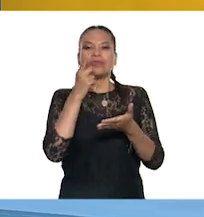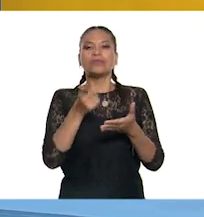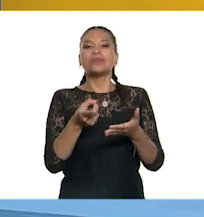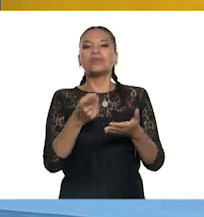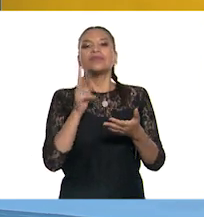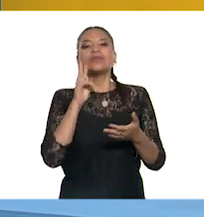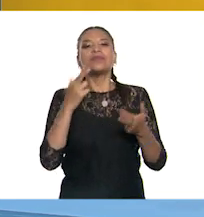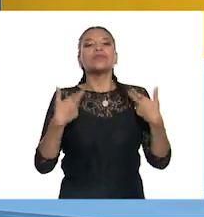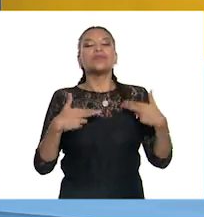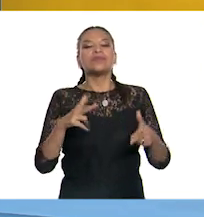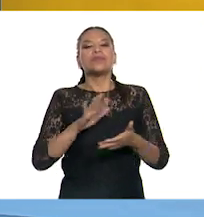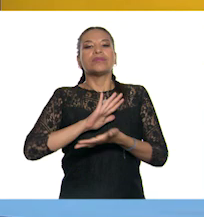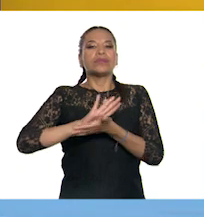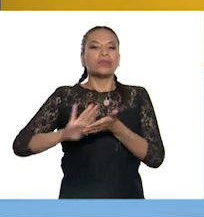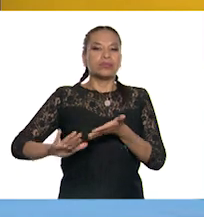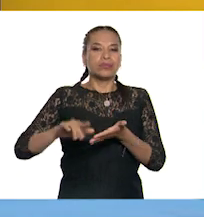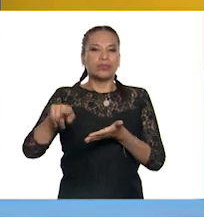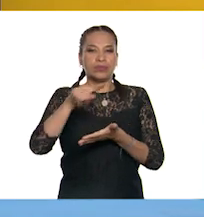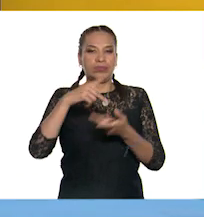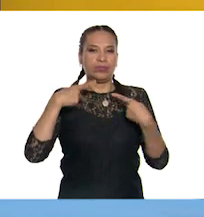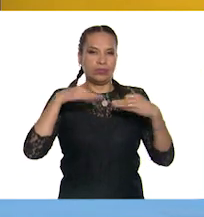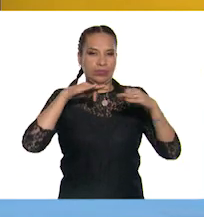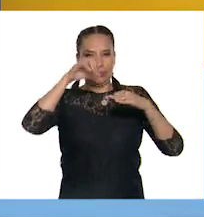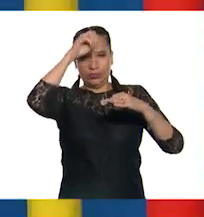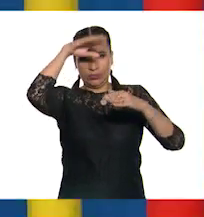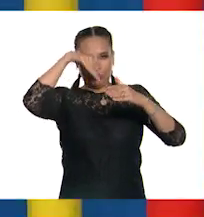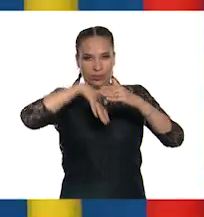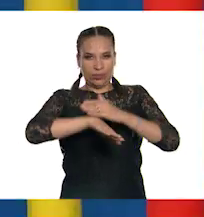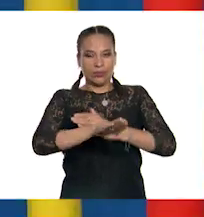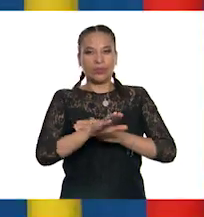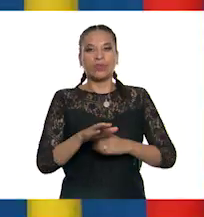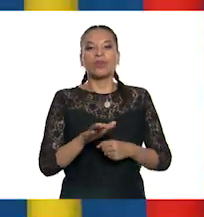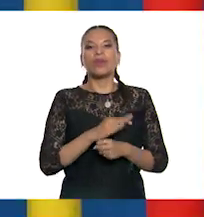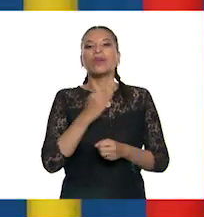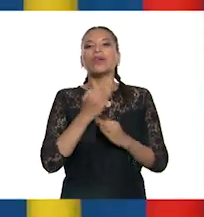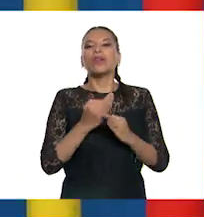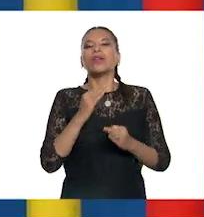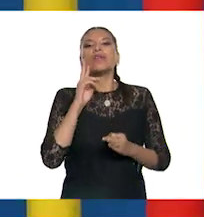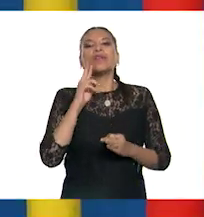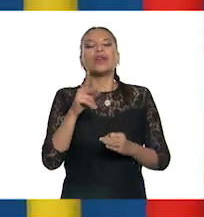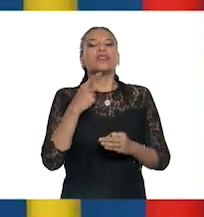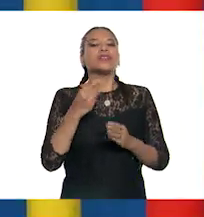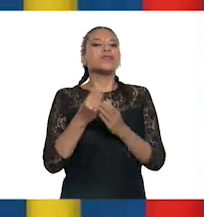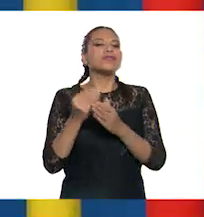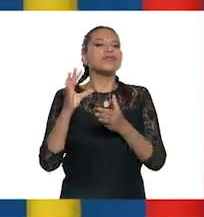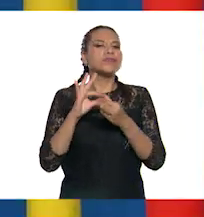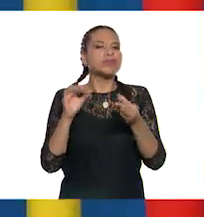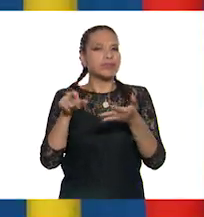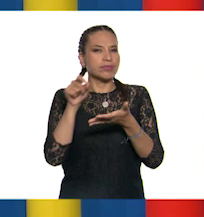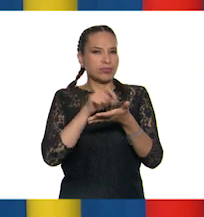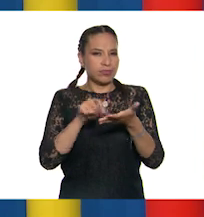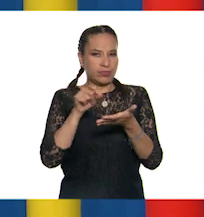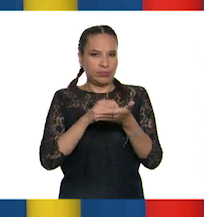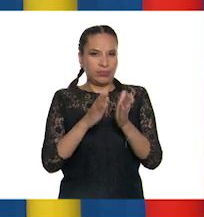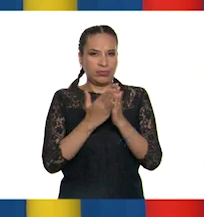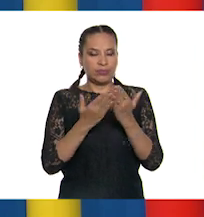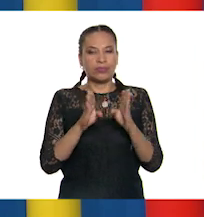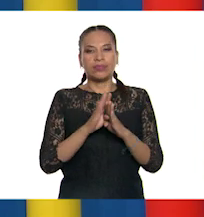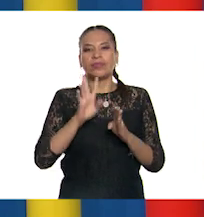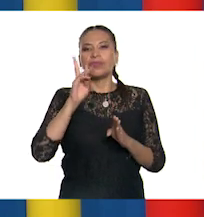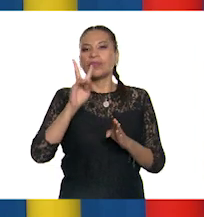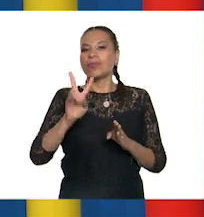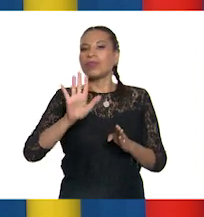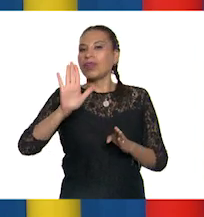se representa la marginalidad de los mineros. ¿Y será que podemos emplear esta clase de textos literarios como si